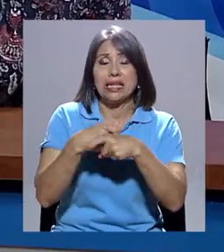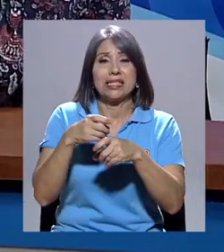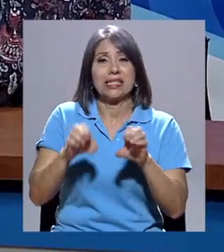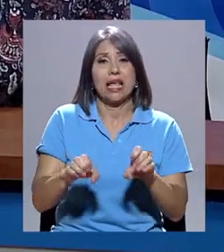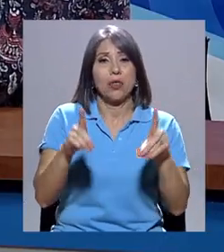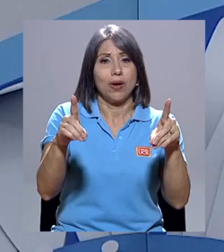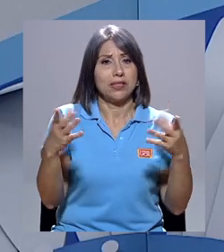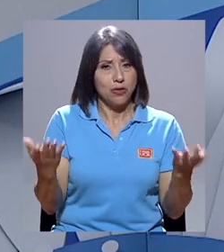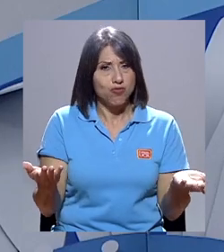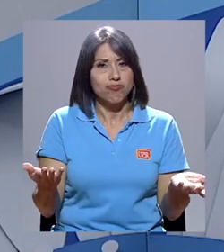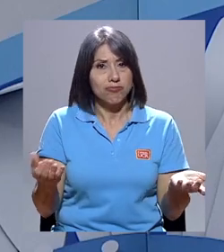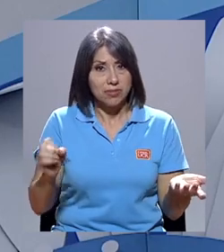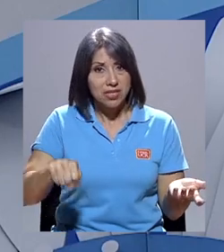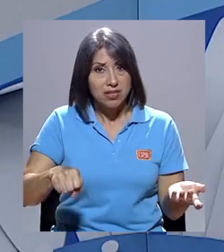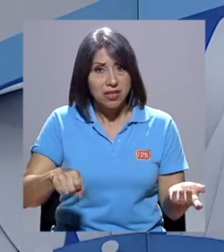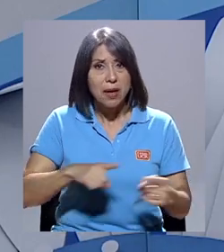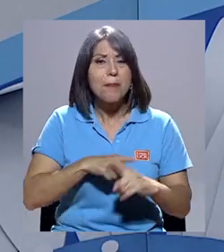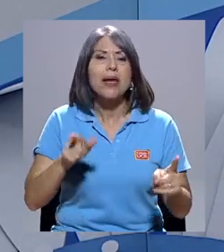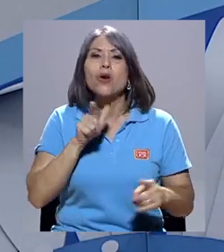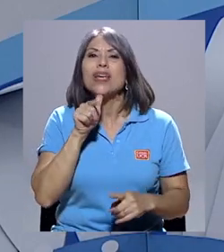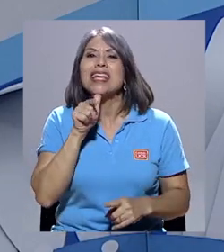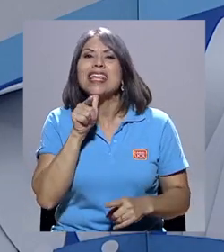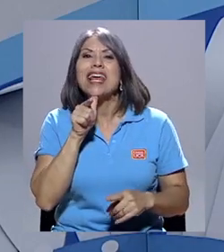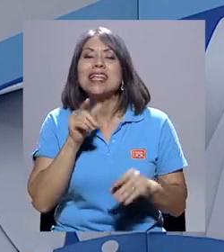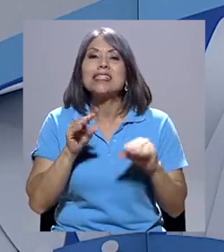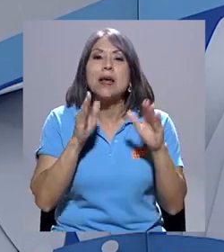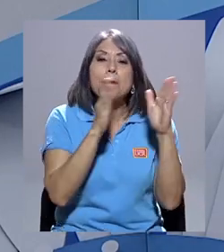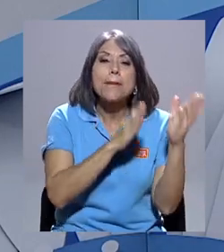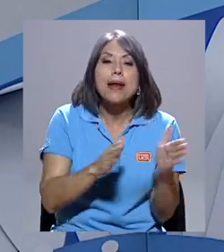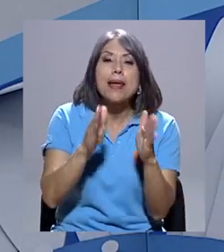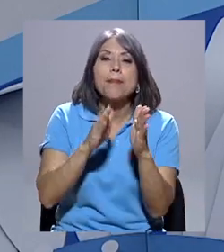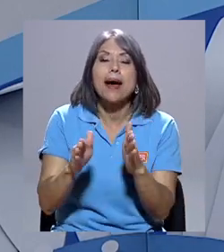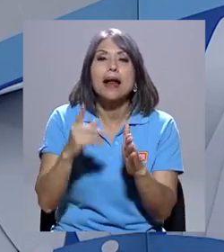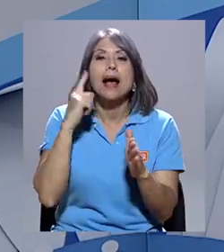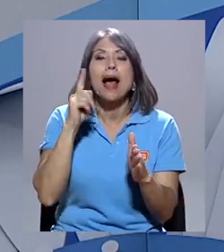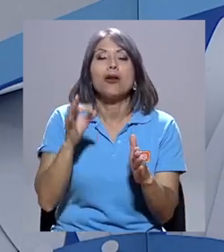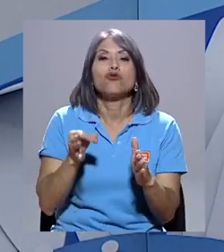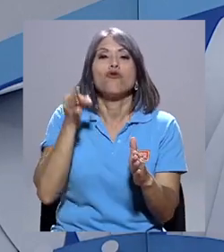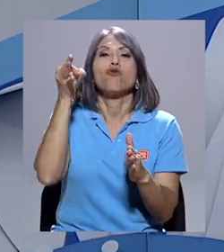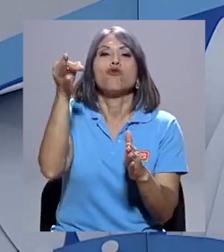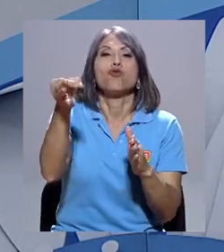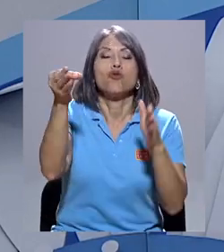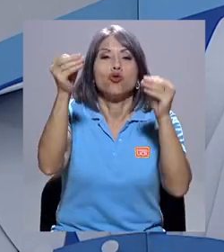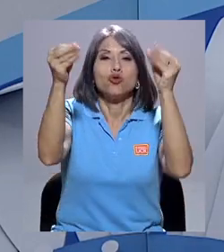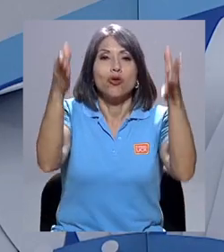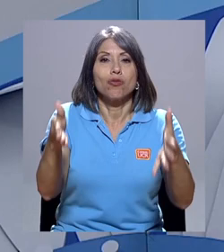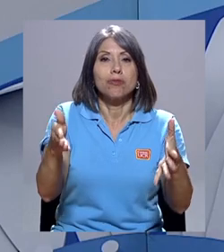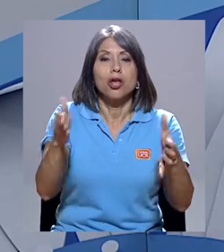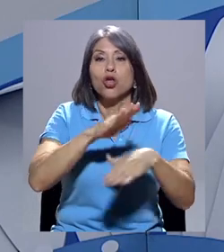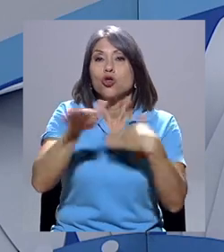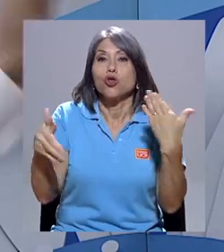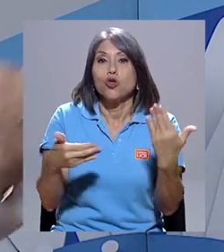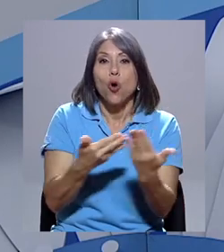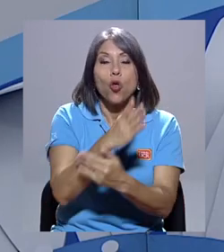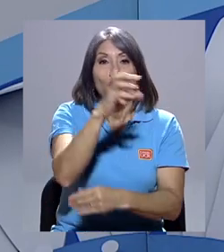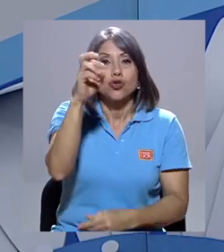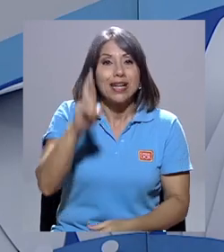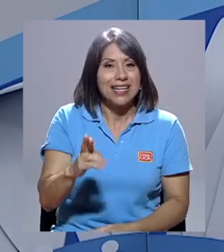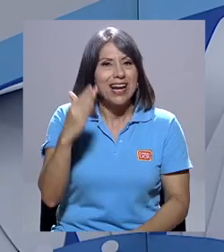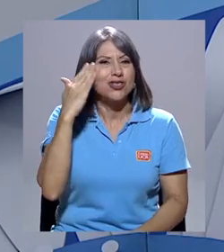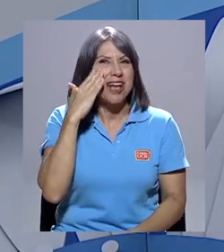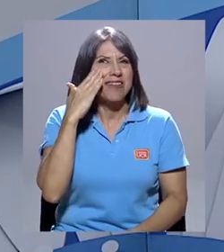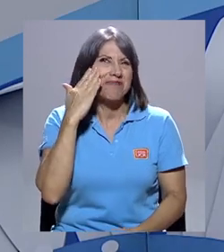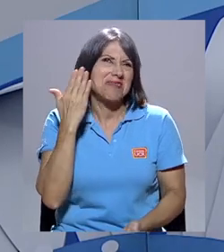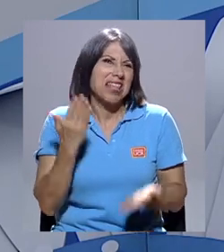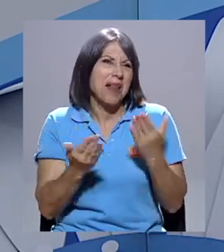crisis en educación ok pero quienes forman a los educadores de este país todo costa rica yo creo que lo sabe exagerando tal vez la expresión